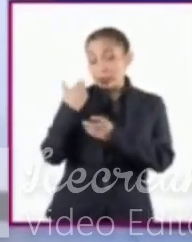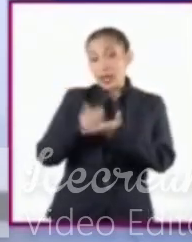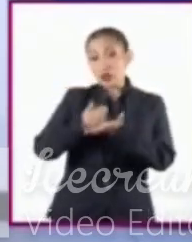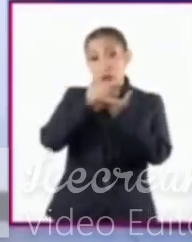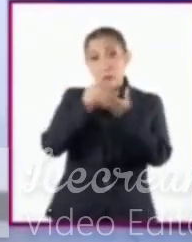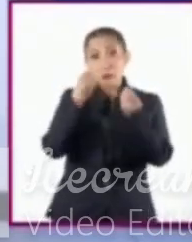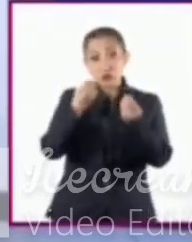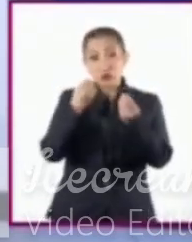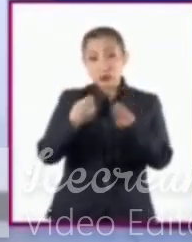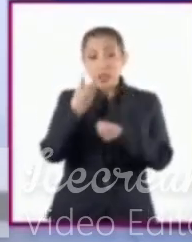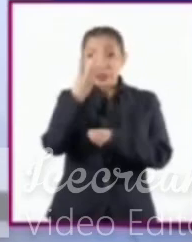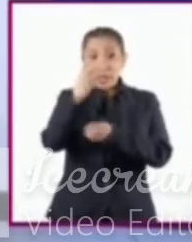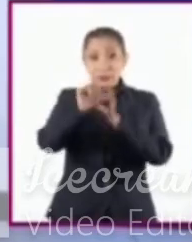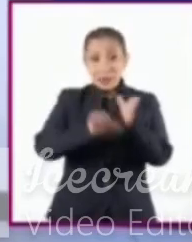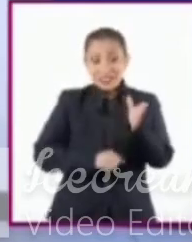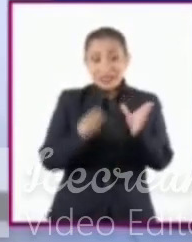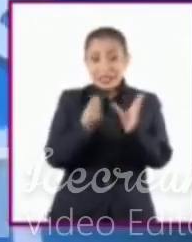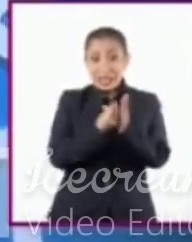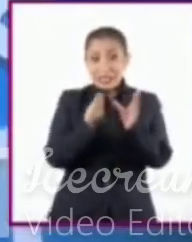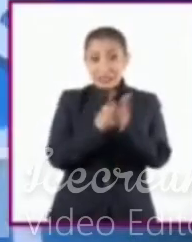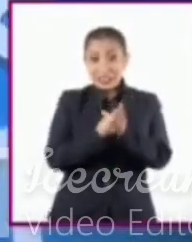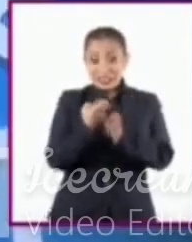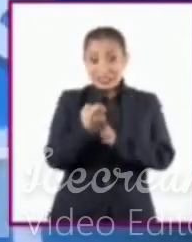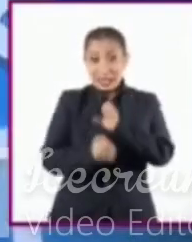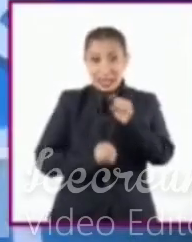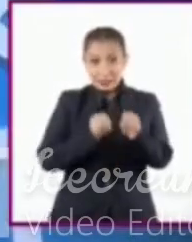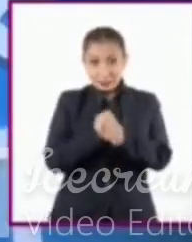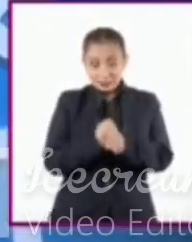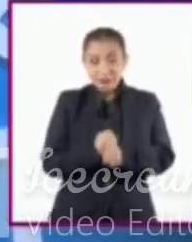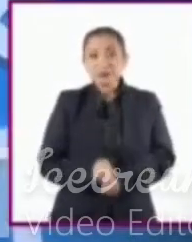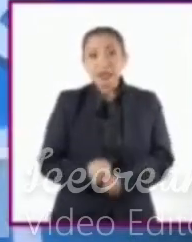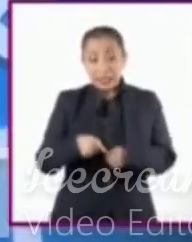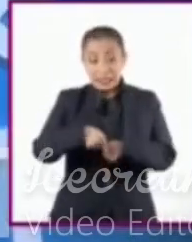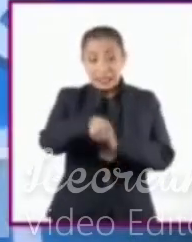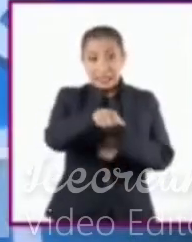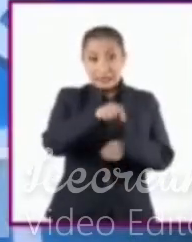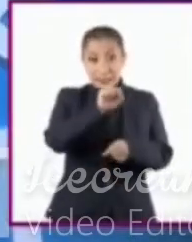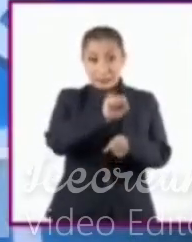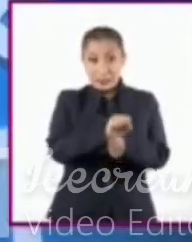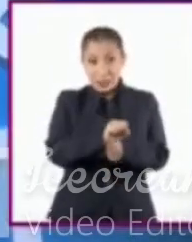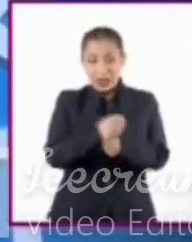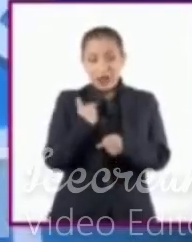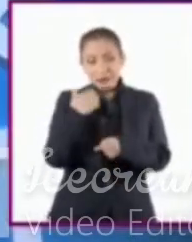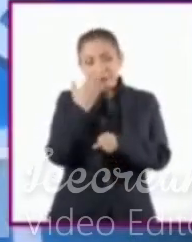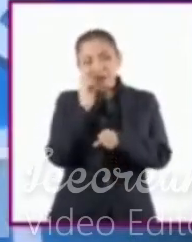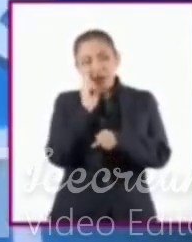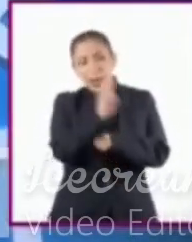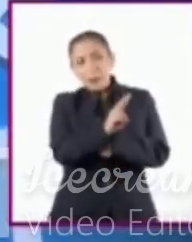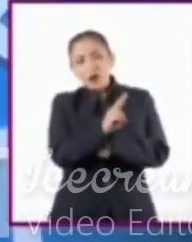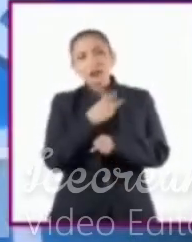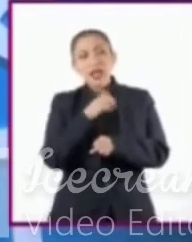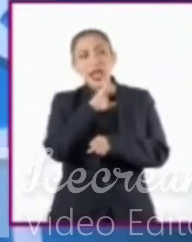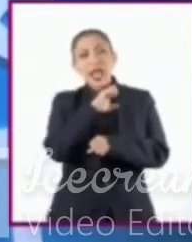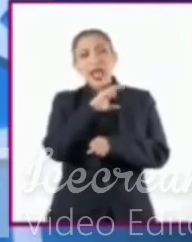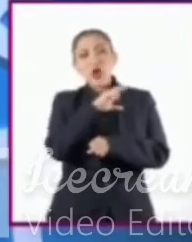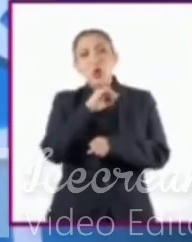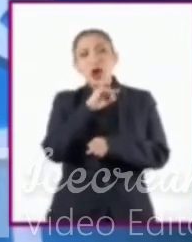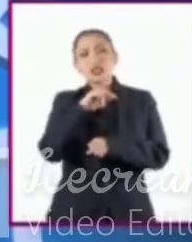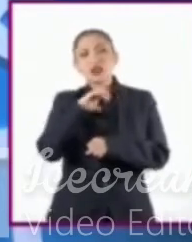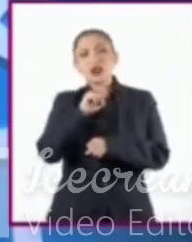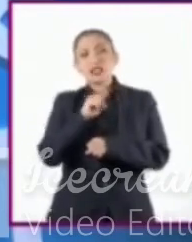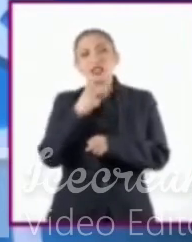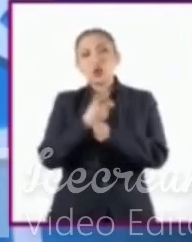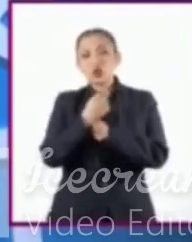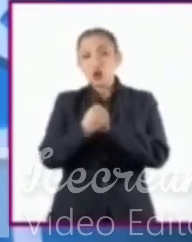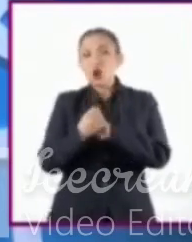en este primer trimestre del curso escolar. En el transcurso de esta semana estudiaremos las ecuaciones de segundo grado o